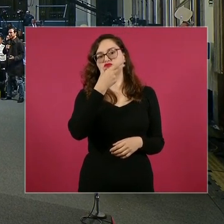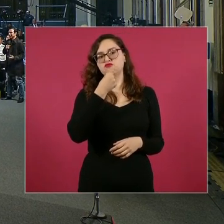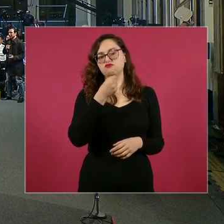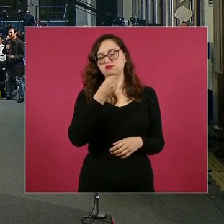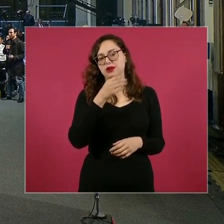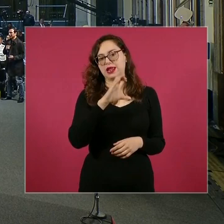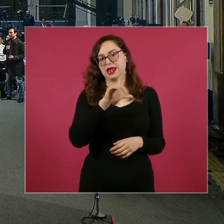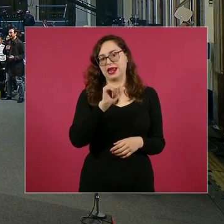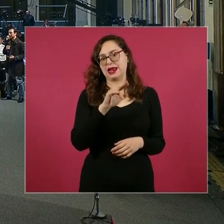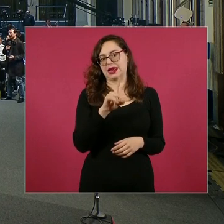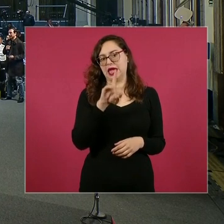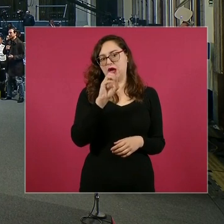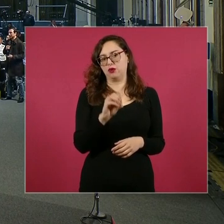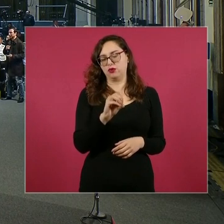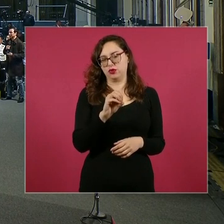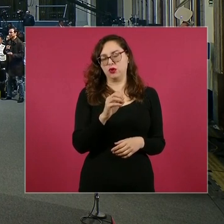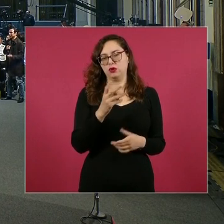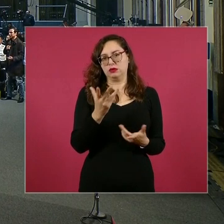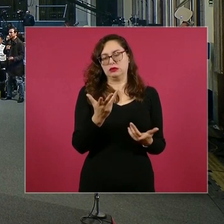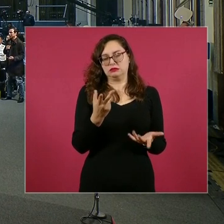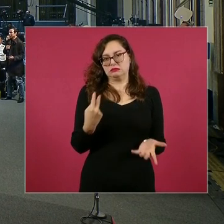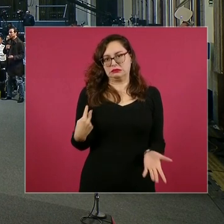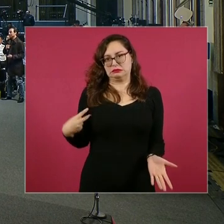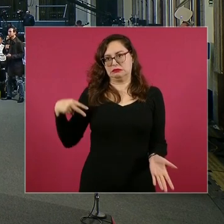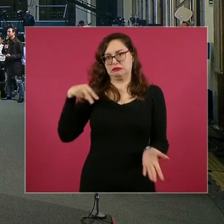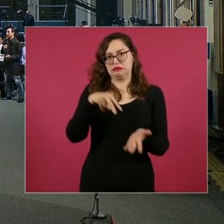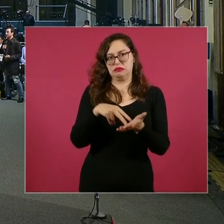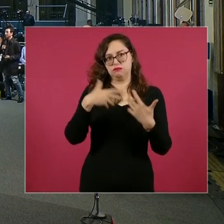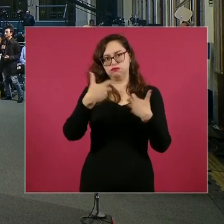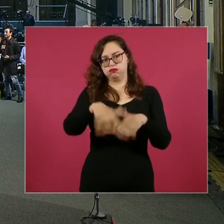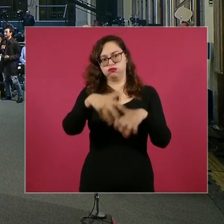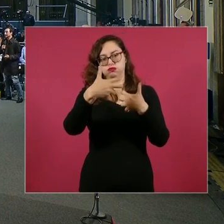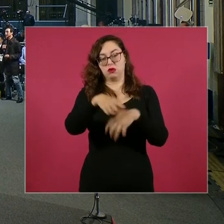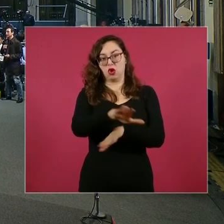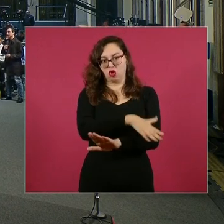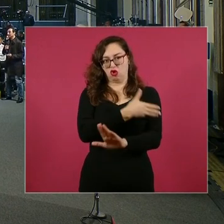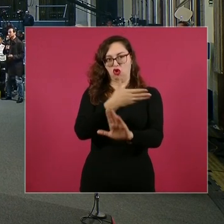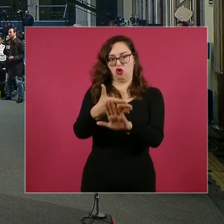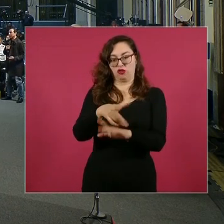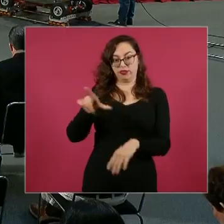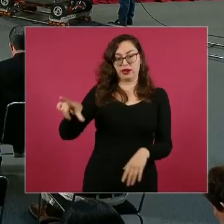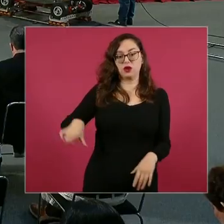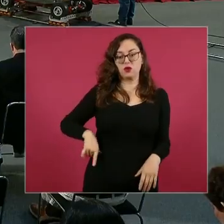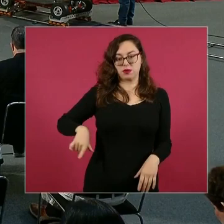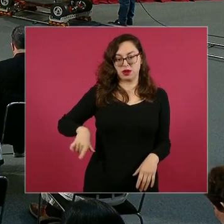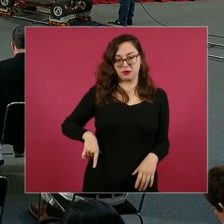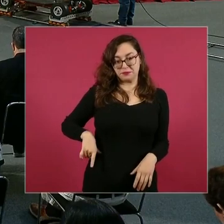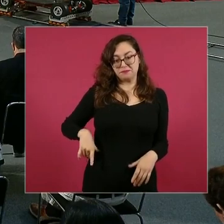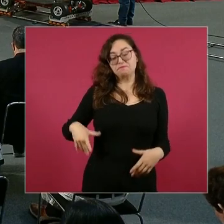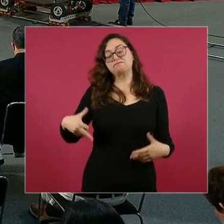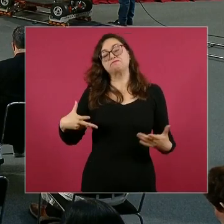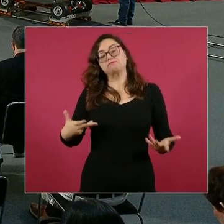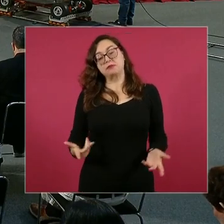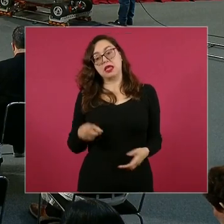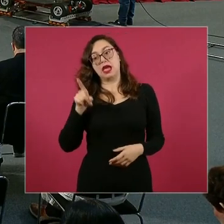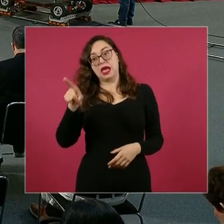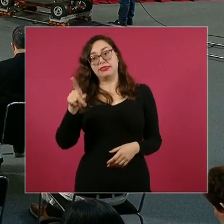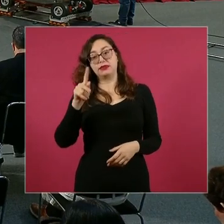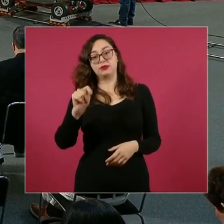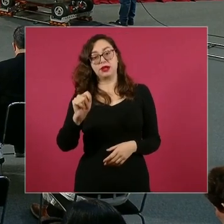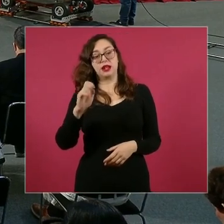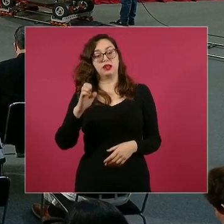manifestación en contra de la llamada sobre representación presidente luego de que el tribunal electoral validó la elección